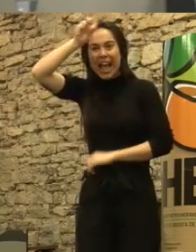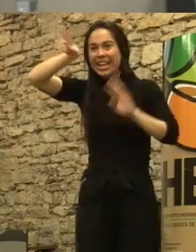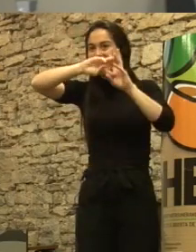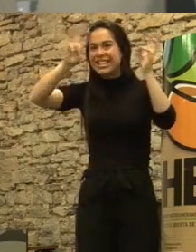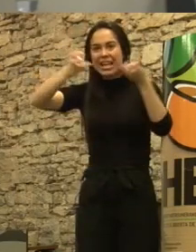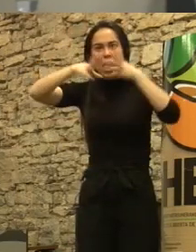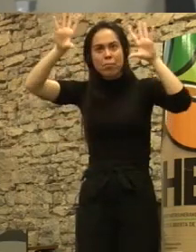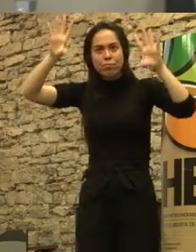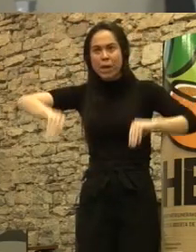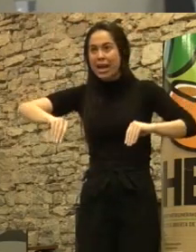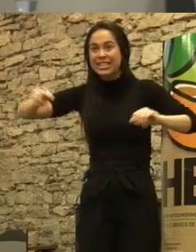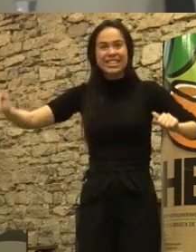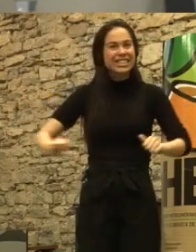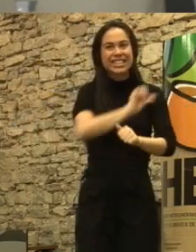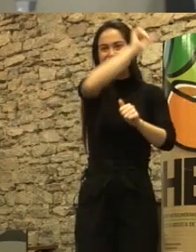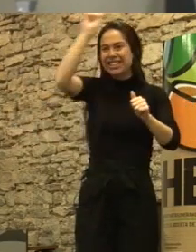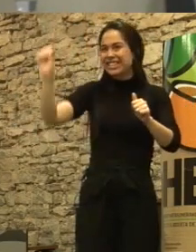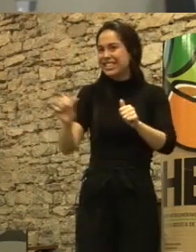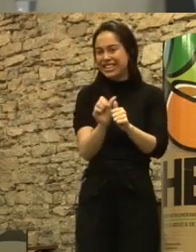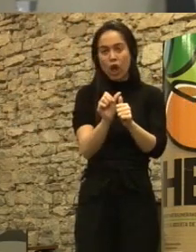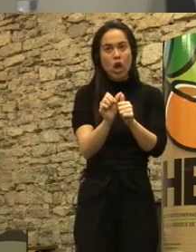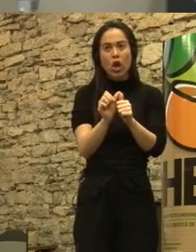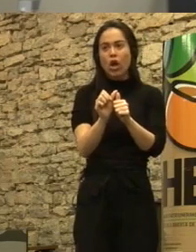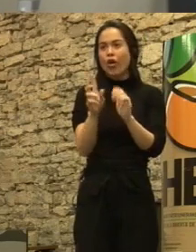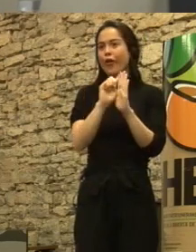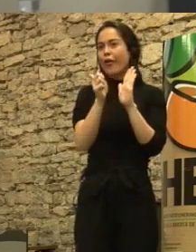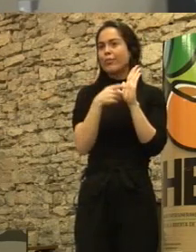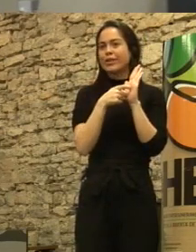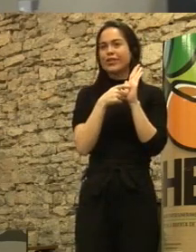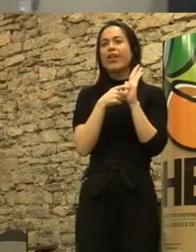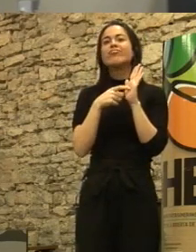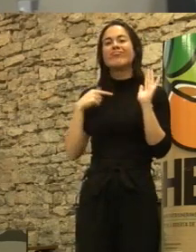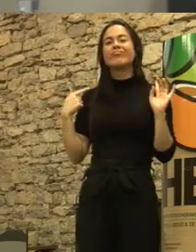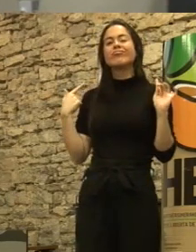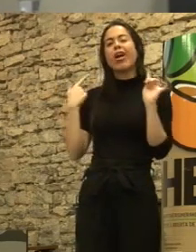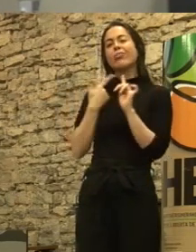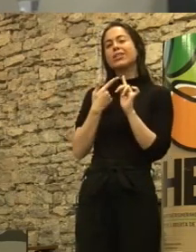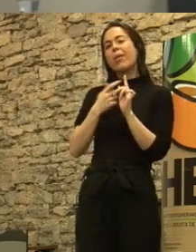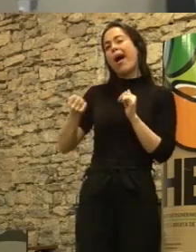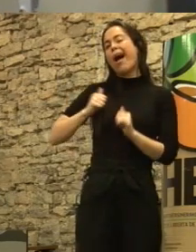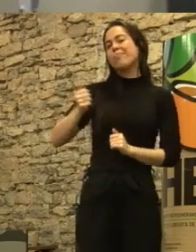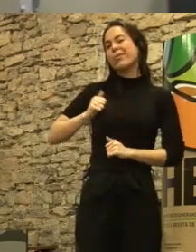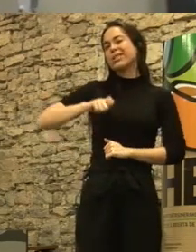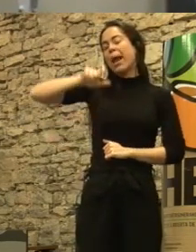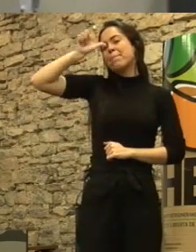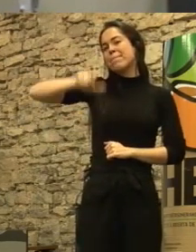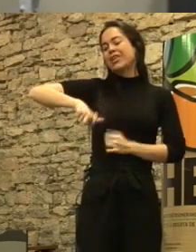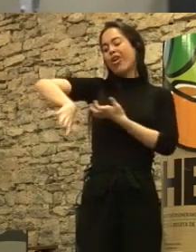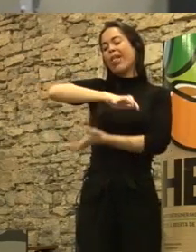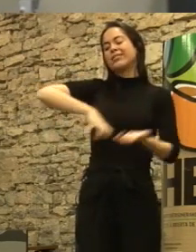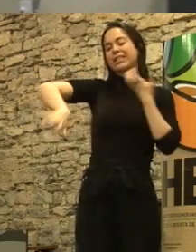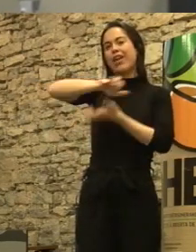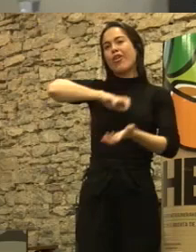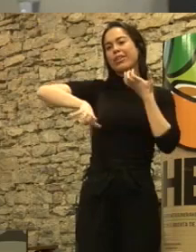Internet durante el día entero para evitar que los terroristas utilizaran Internet para conectar con sus